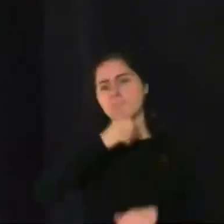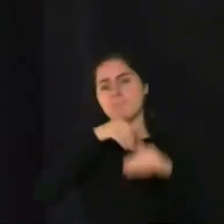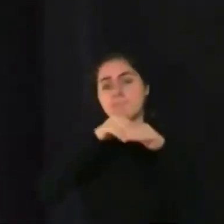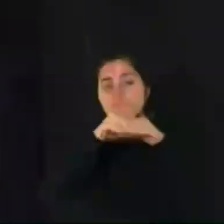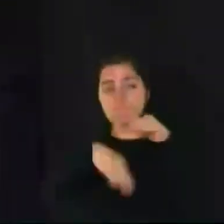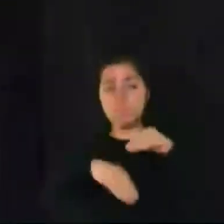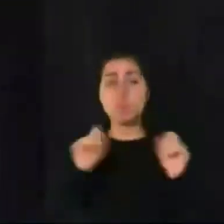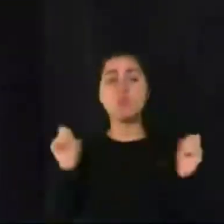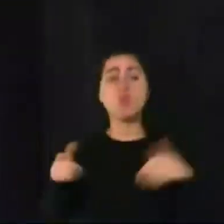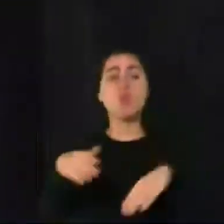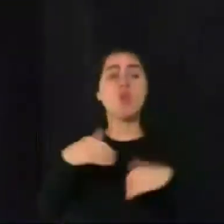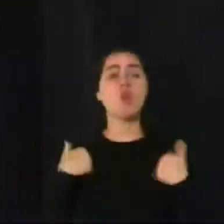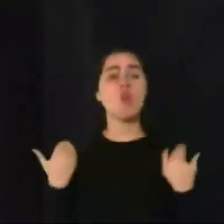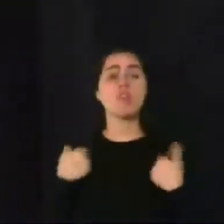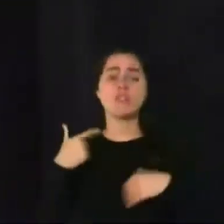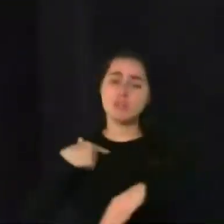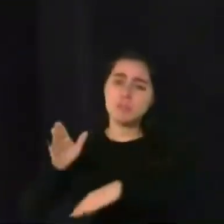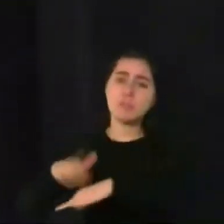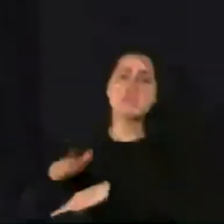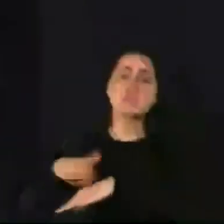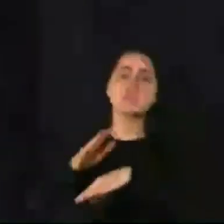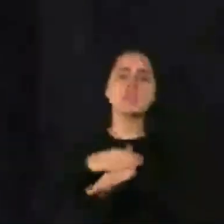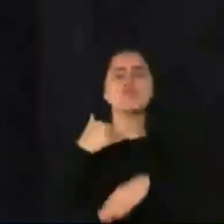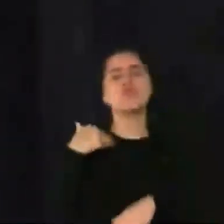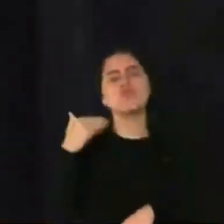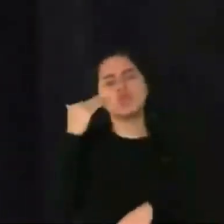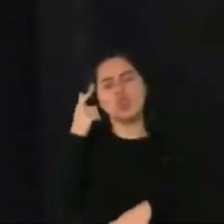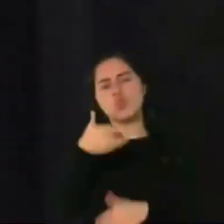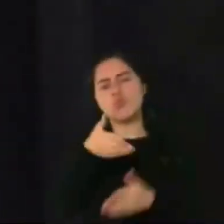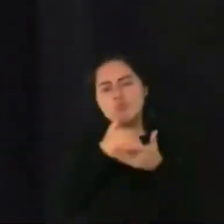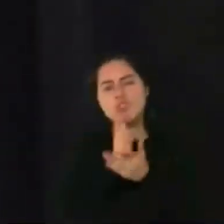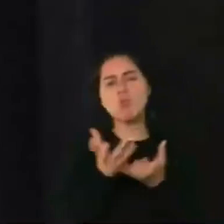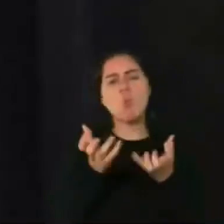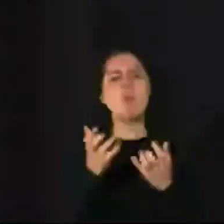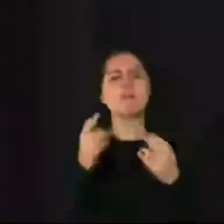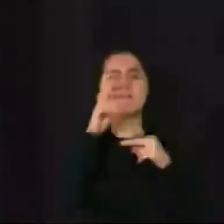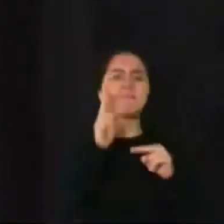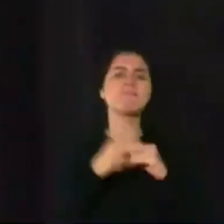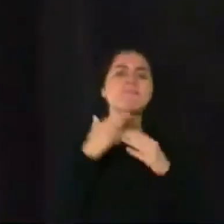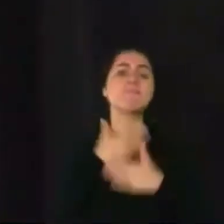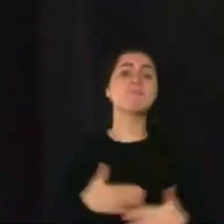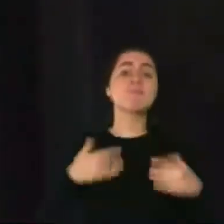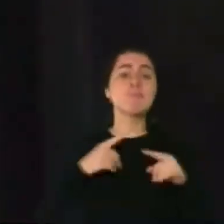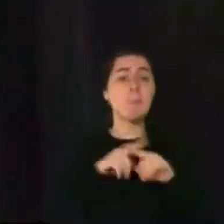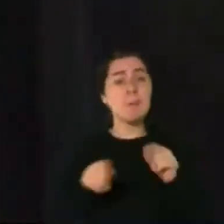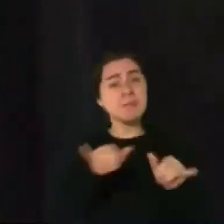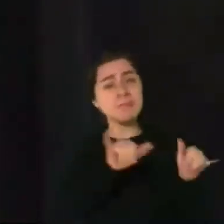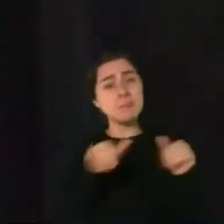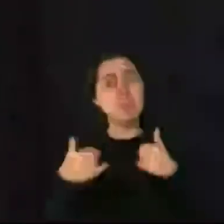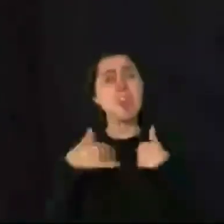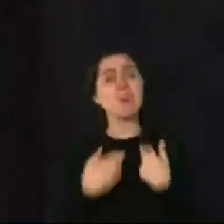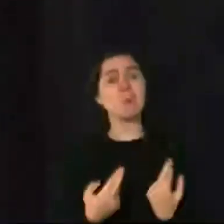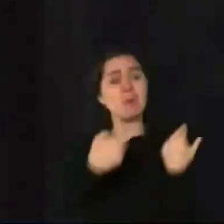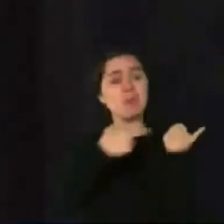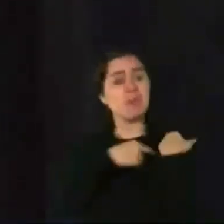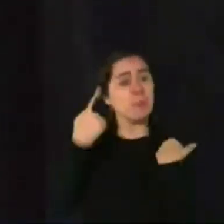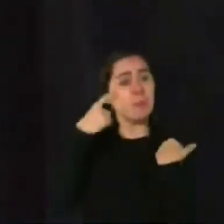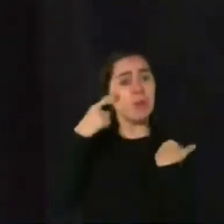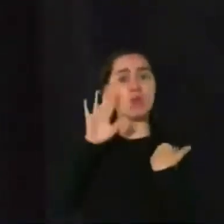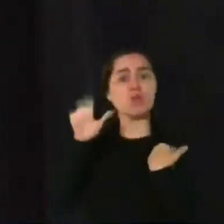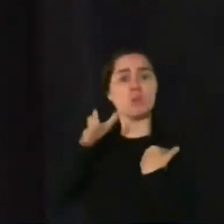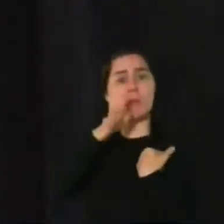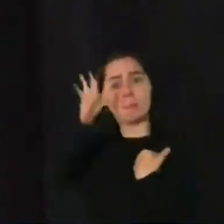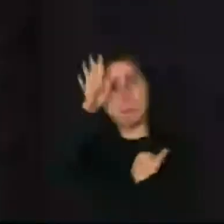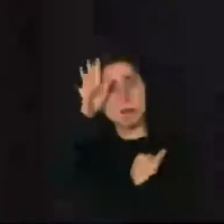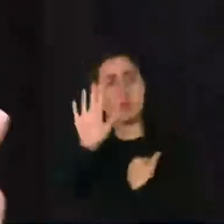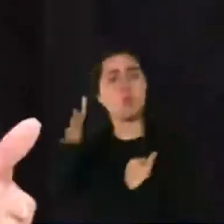jóvenes, a todos que tienen el derecho de disfrutar, pero que también tienen una gran responsabilidad de proteger a sus padres, de proteger a sus